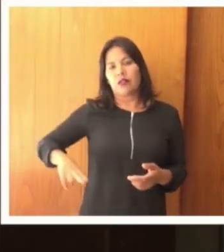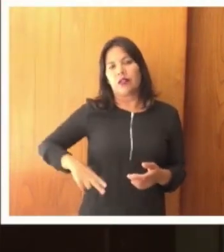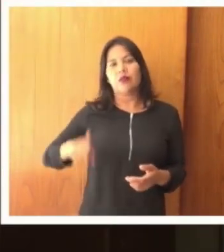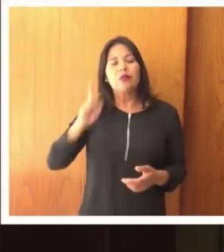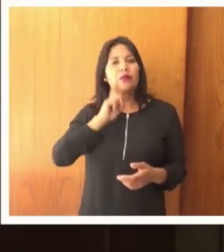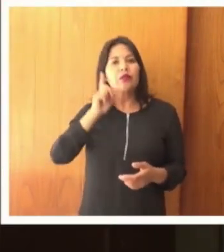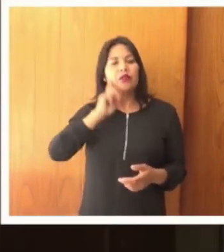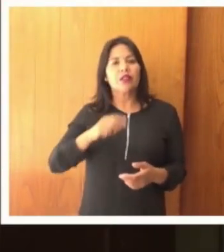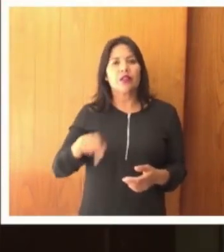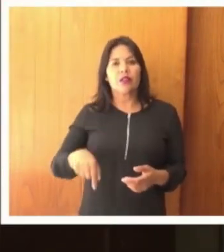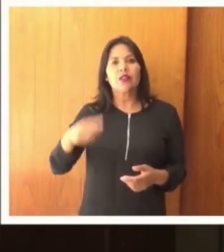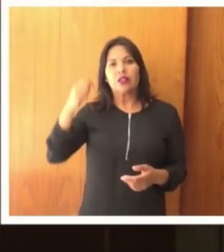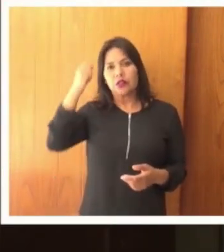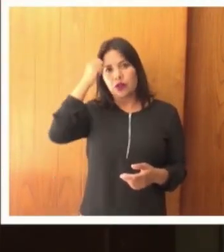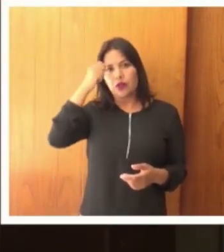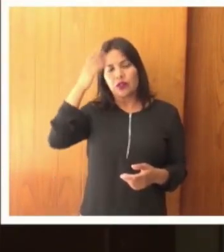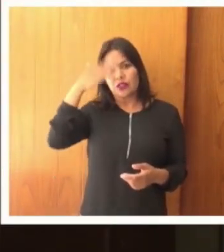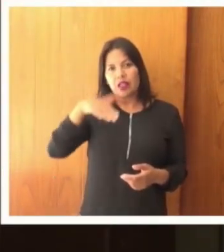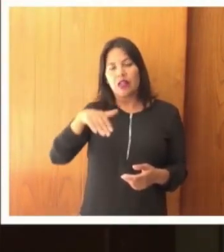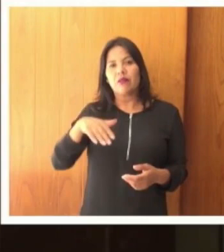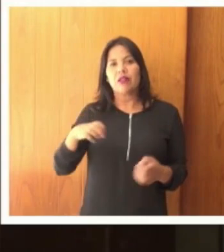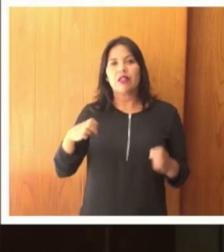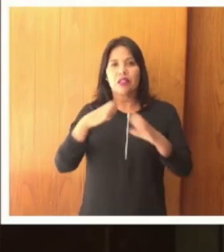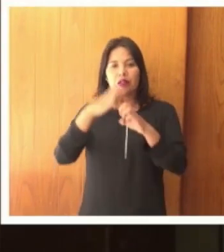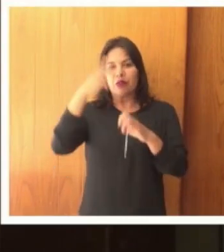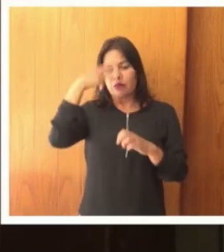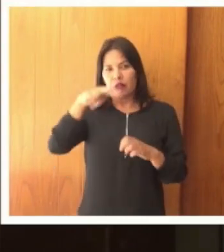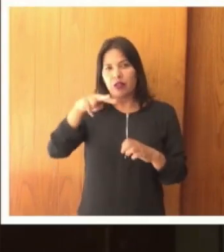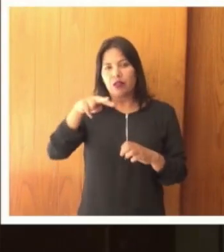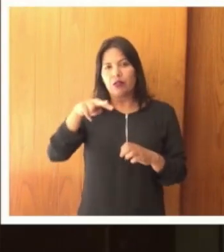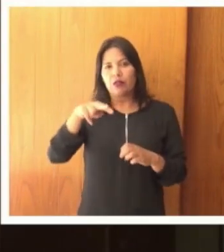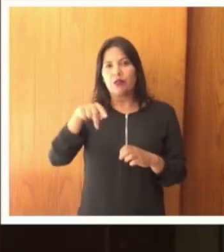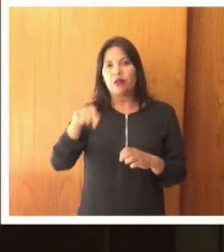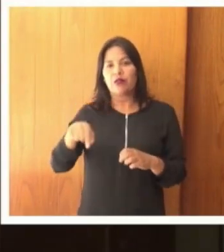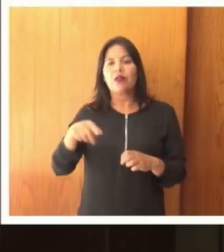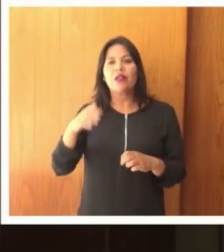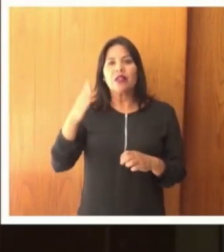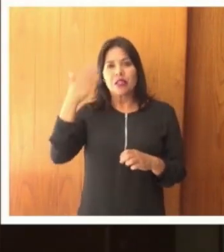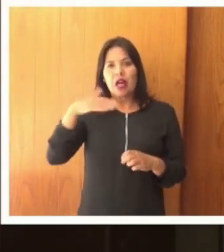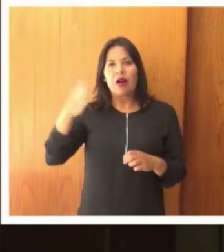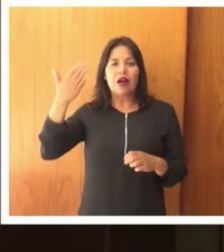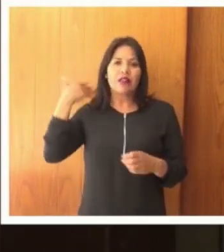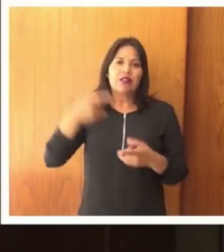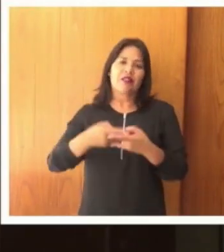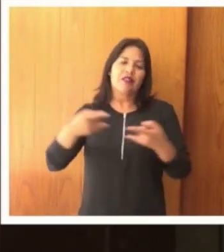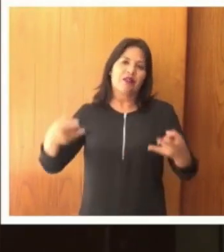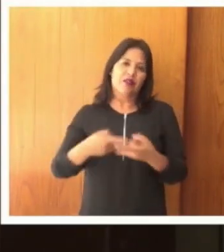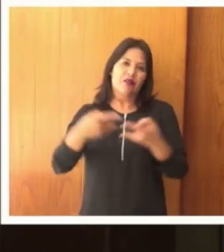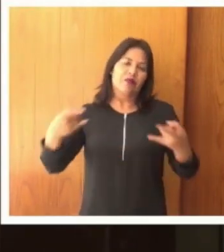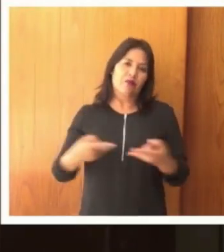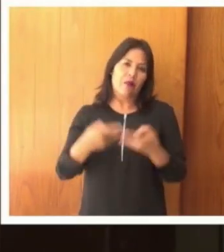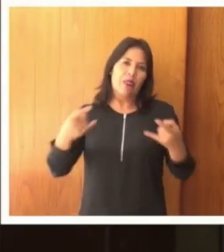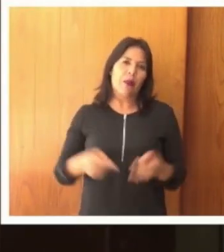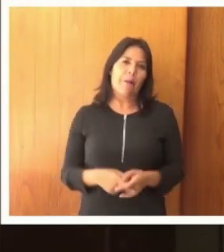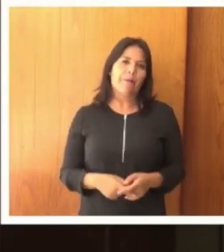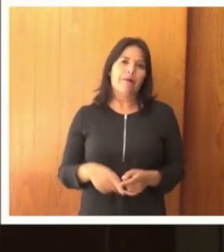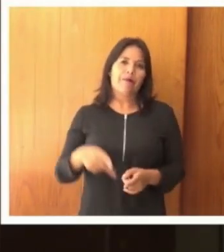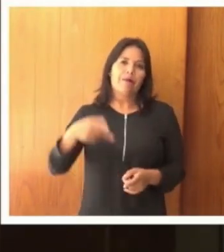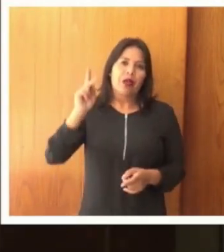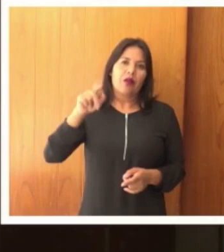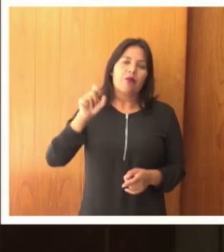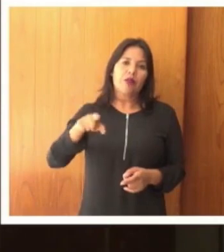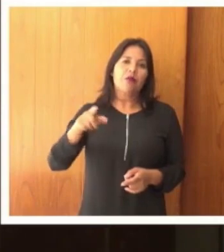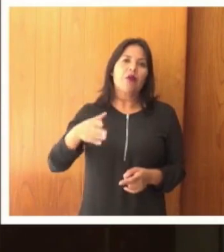deja a los texcocanos y al Estado de México experiencia e historia. y la historia la van a marcar los